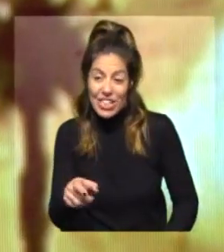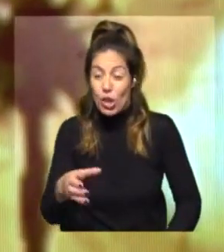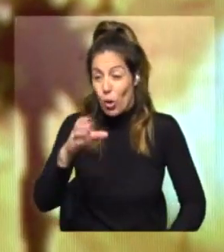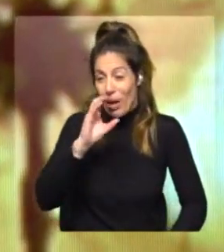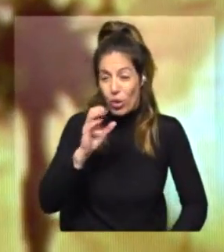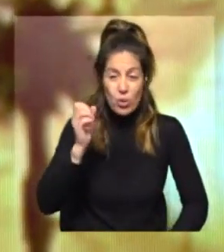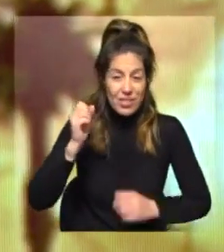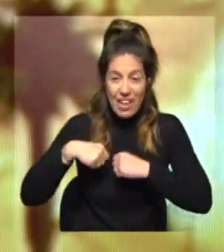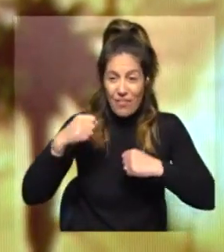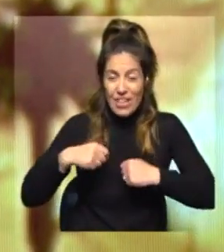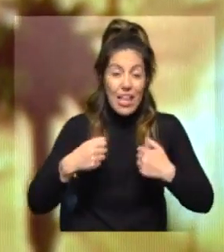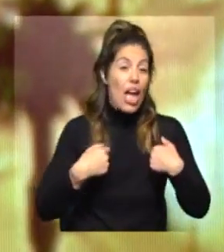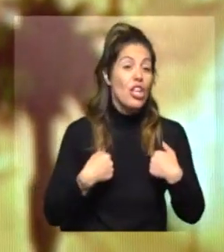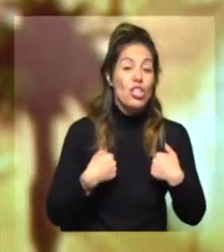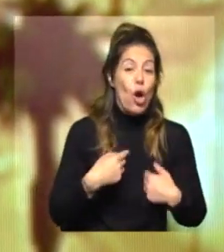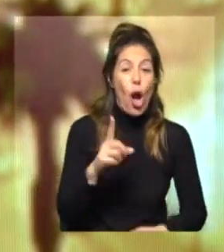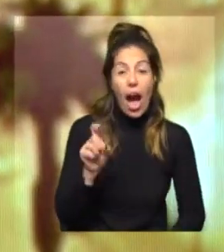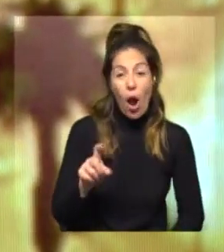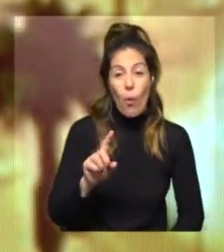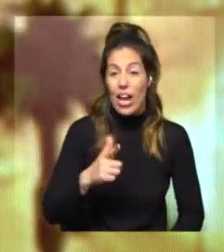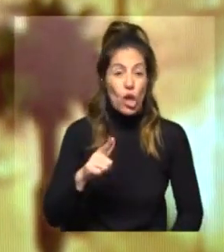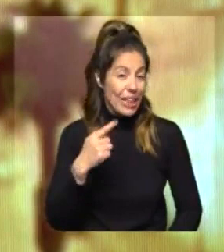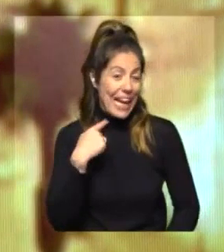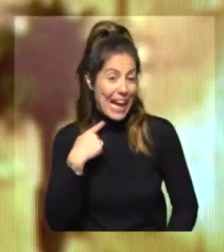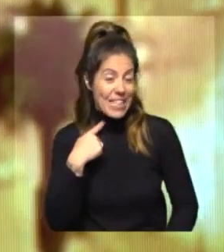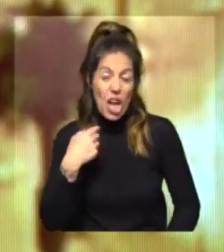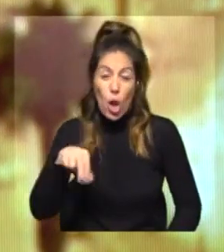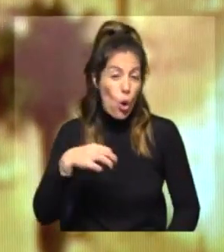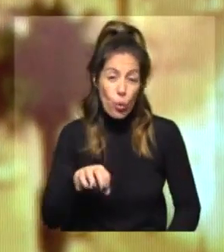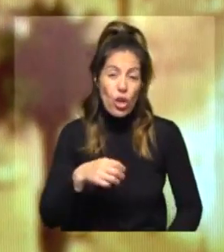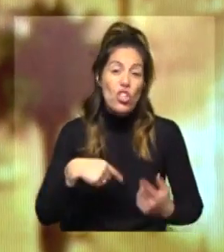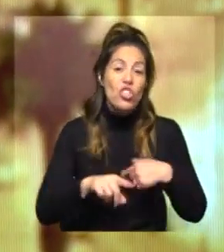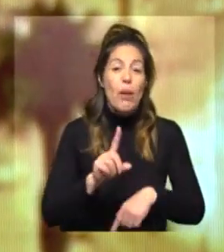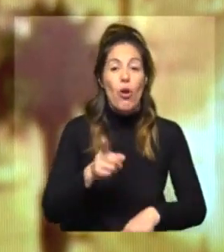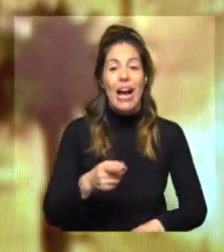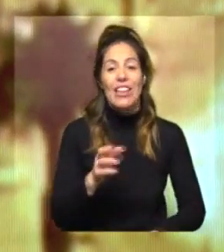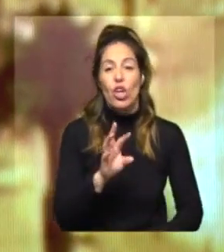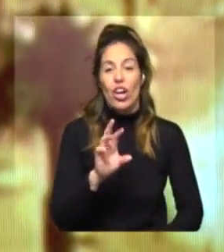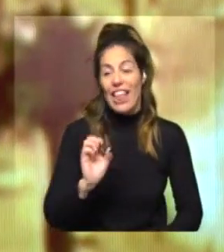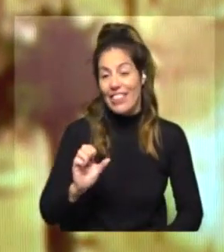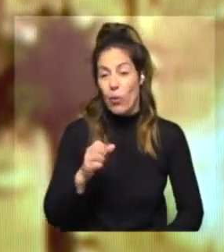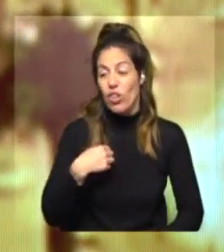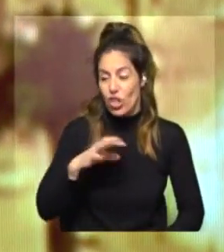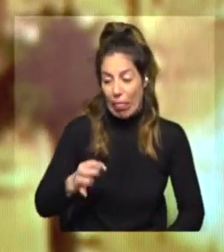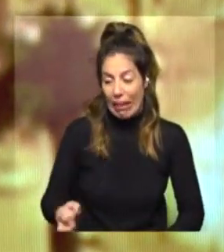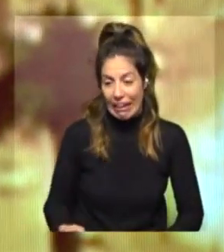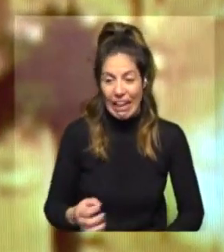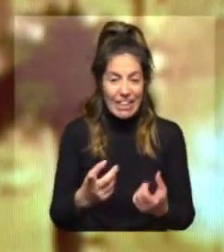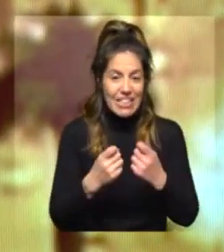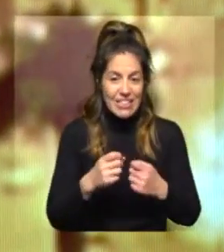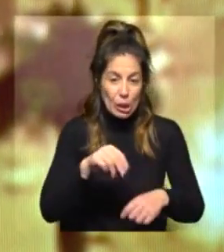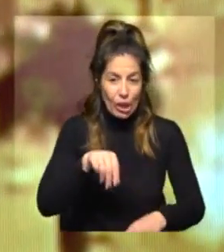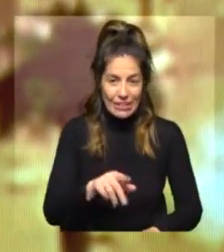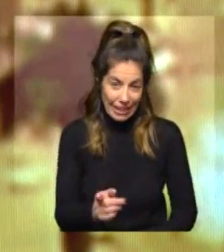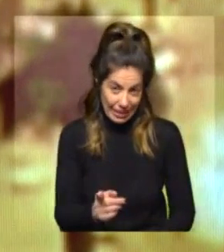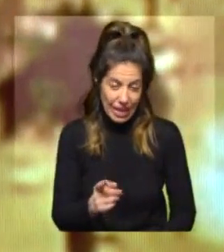y yo me agua sin gas que es lo único que tomo salvo un gato reid cuando estoy con diarrea y tengo que reponer las ales Después de varias horas de